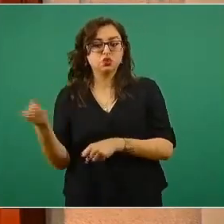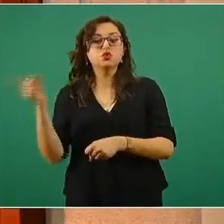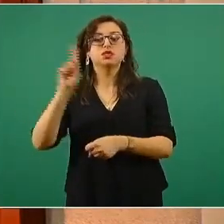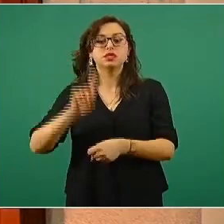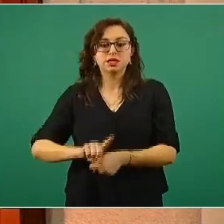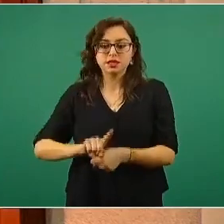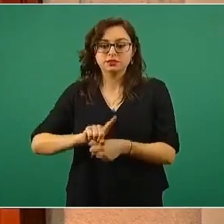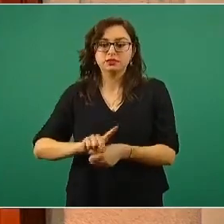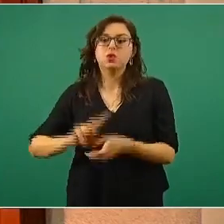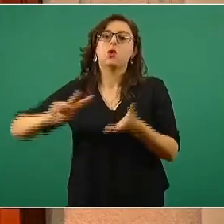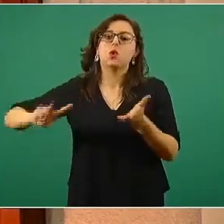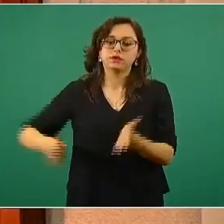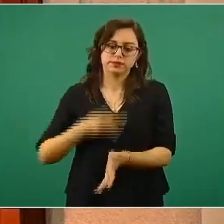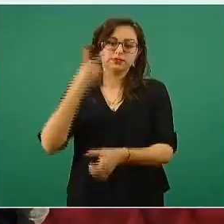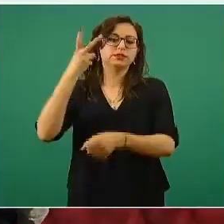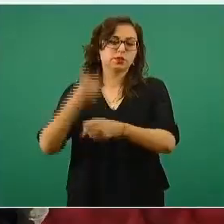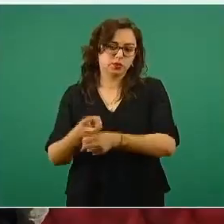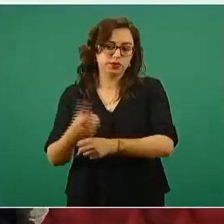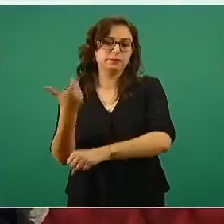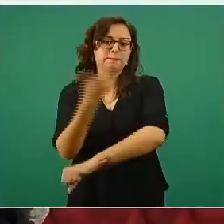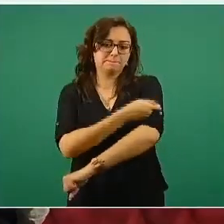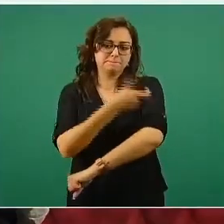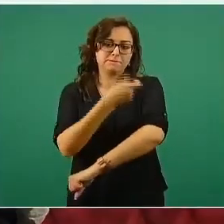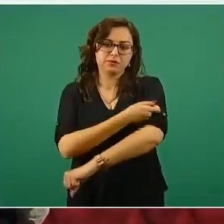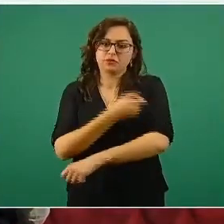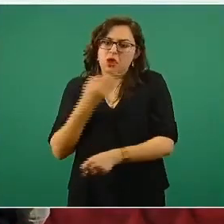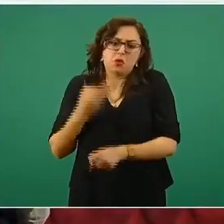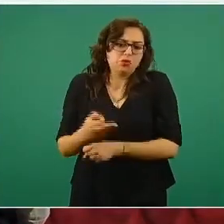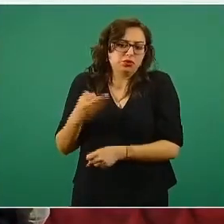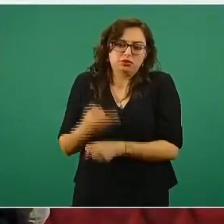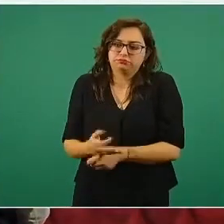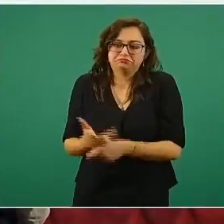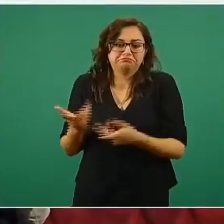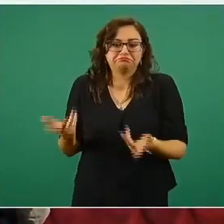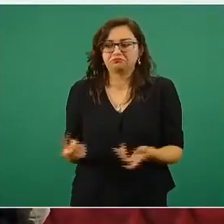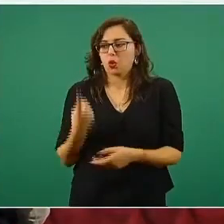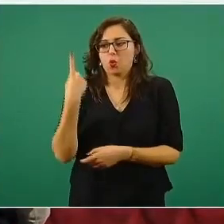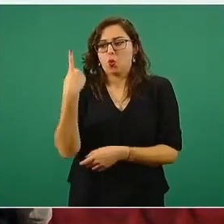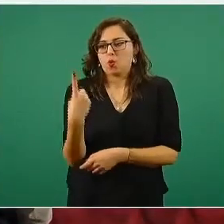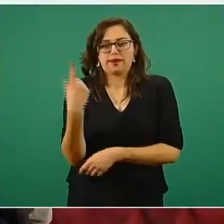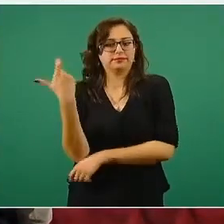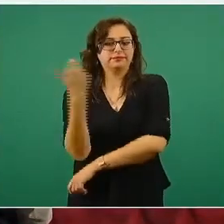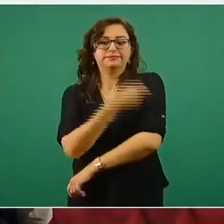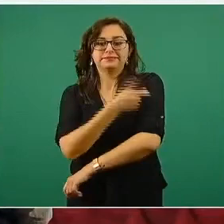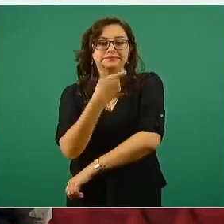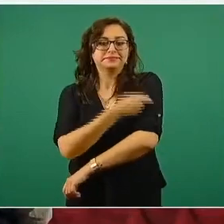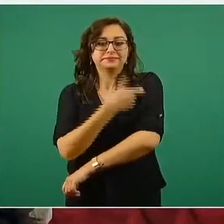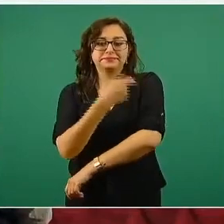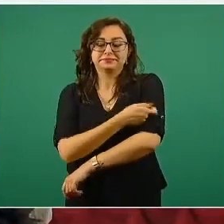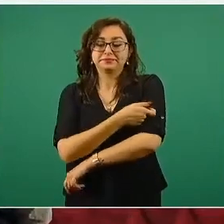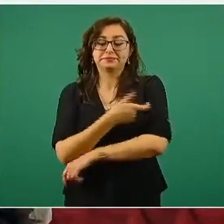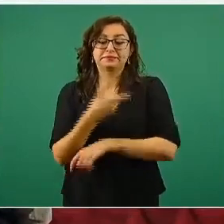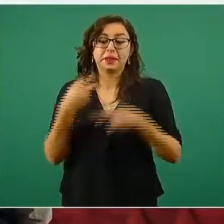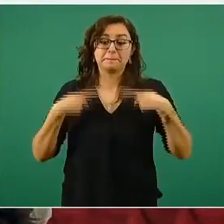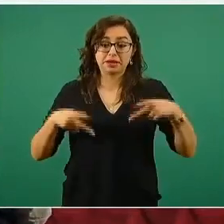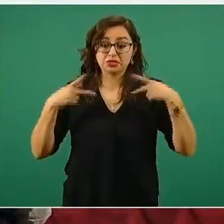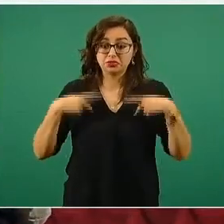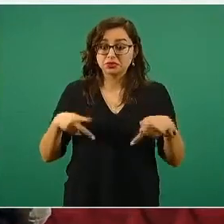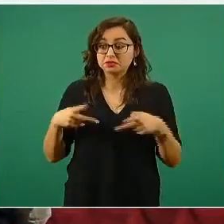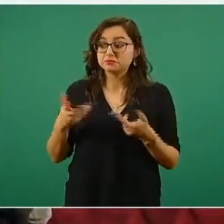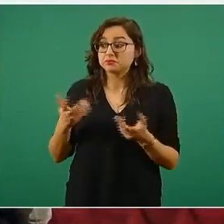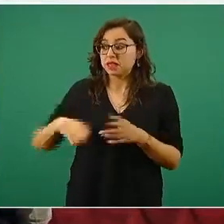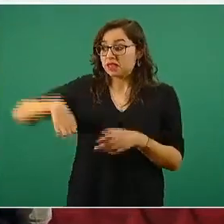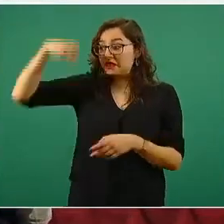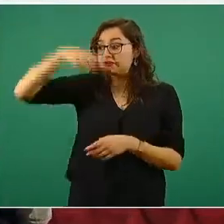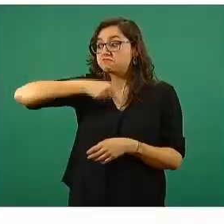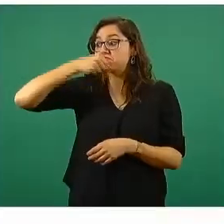para efectos de la segunda dosis que se tendrá que recibir. Por eso, de seguro, este indicador de segundas dosis en personas adultas mayores, pues no lo